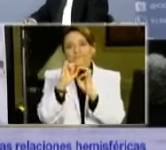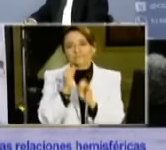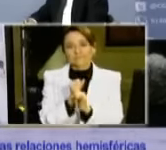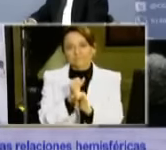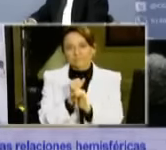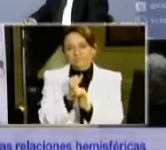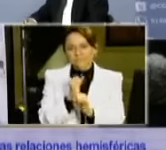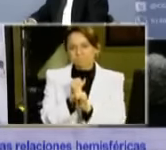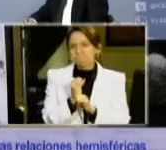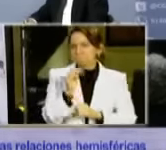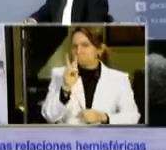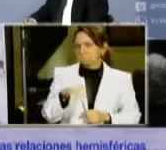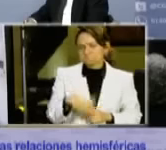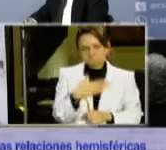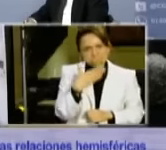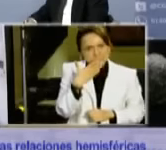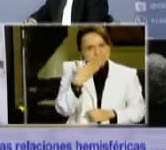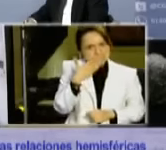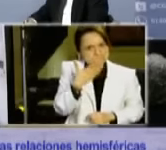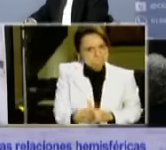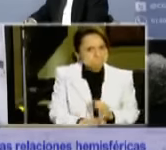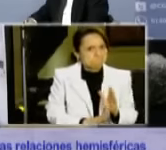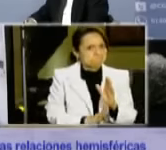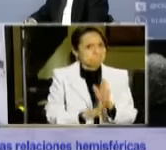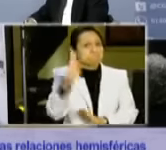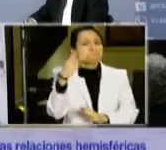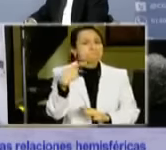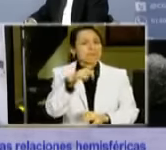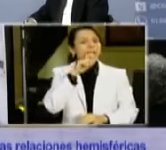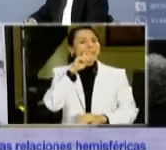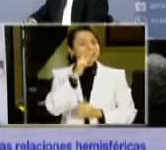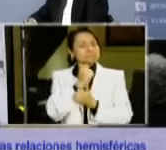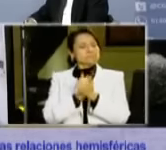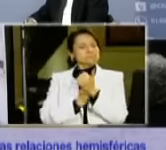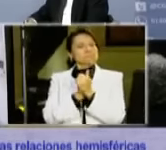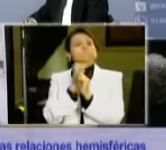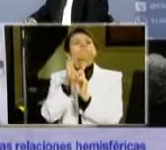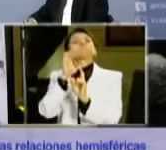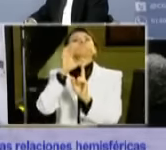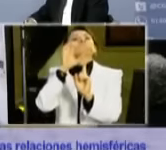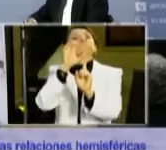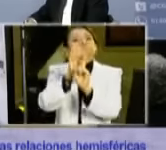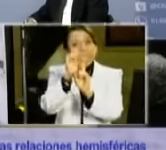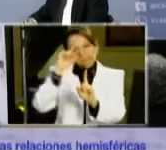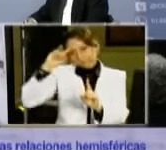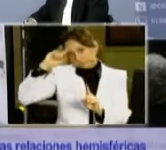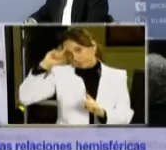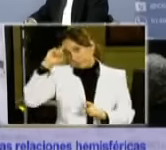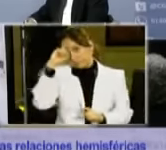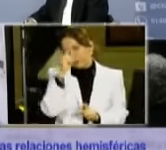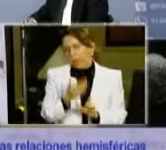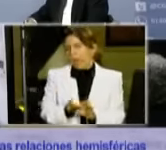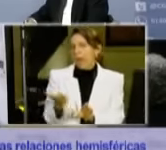globalización económica y a las comunicaciones se une el surgimiento de amenazas y problemas que no percibíamos. Vivimos